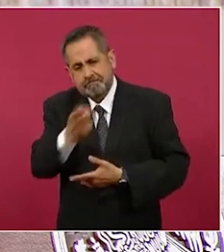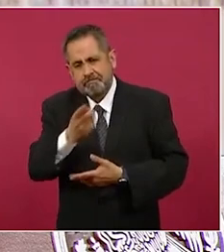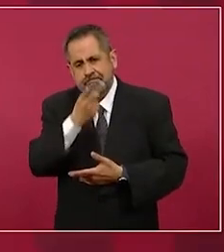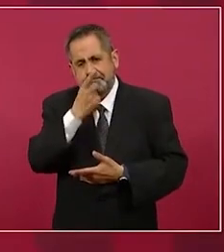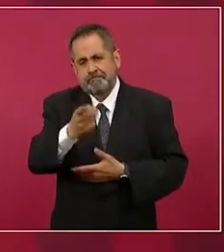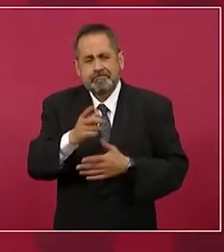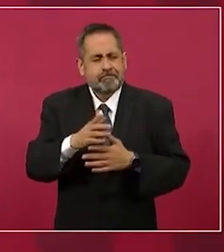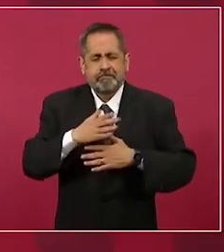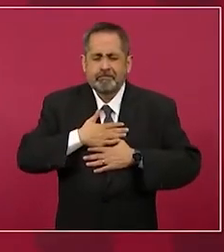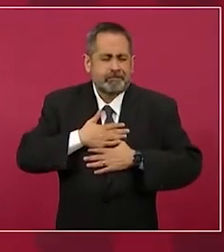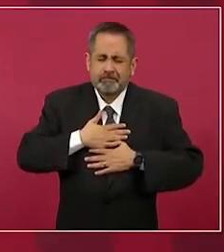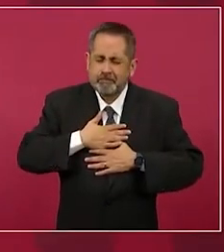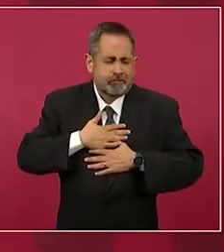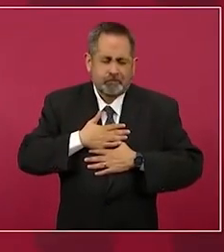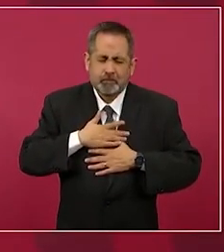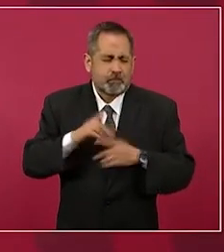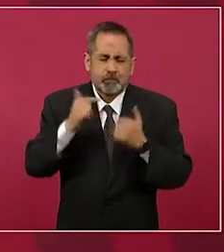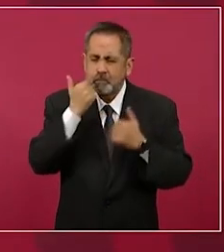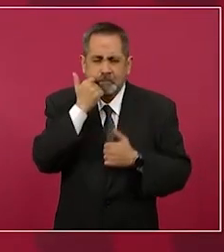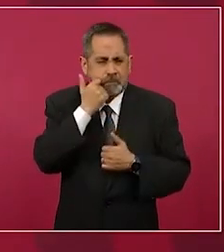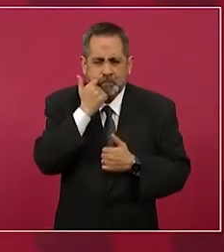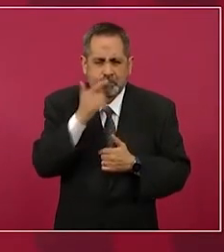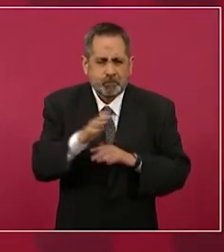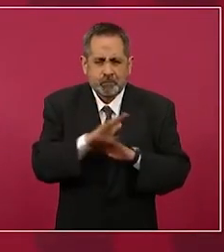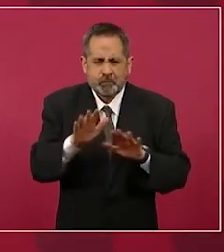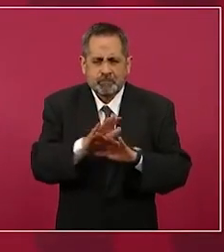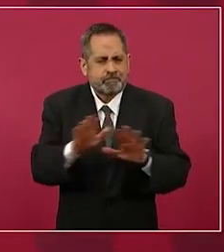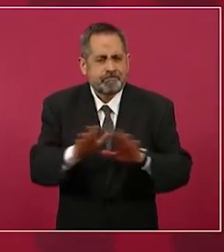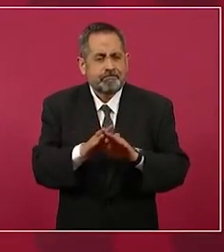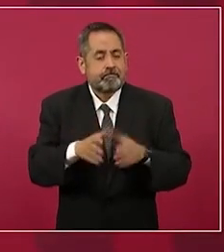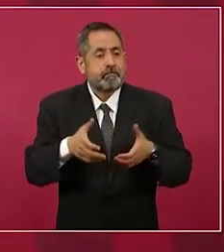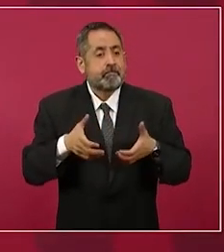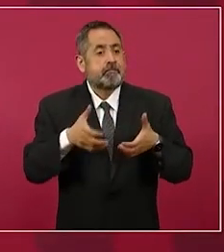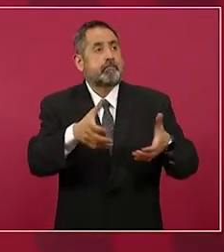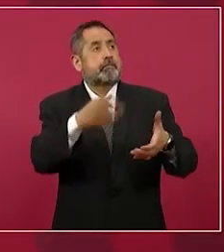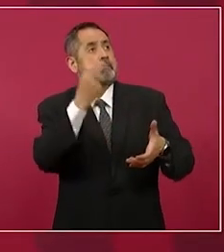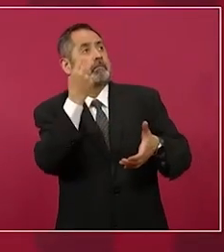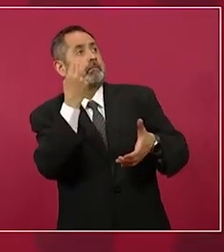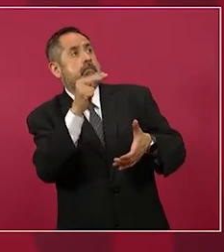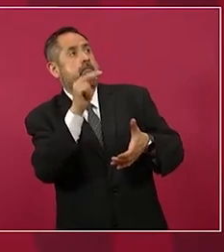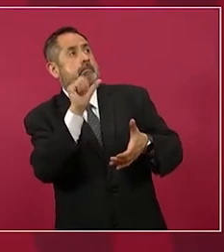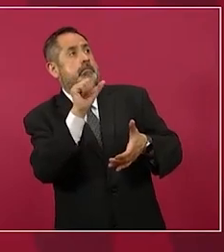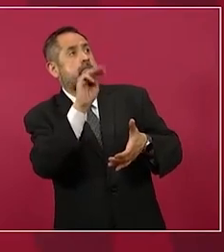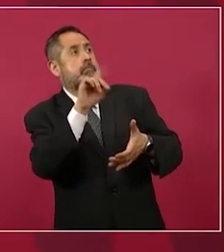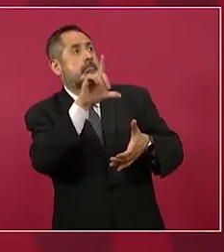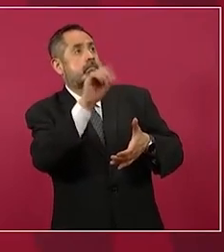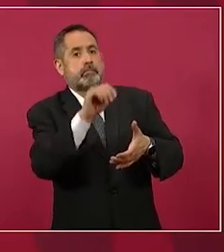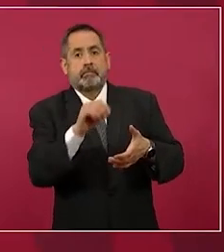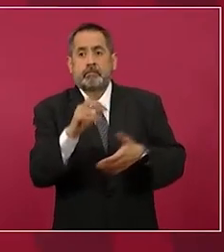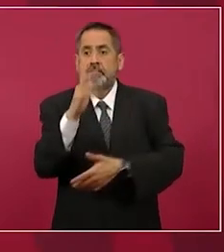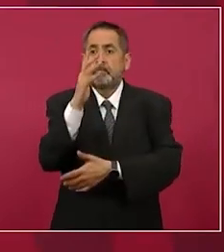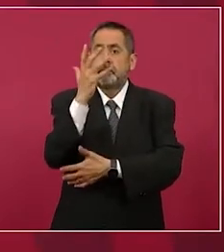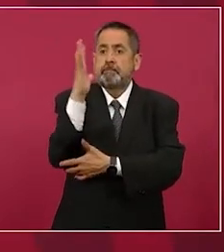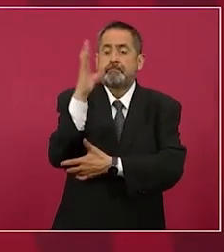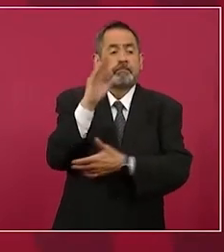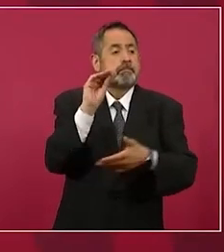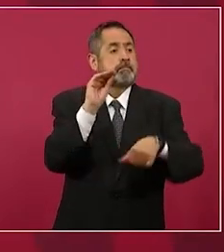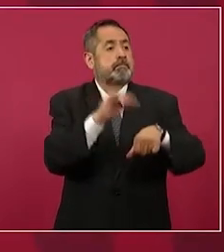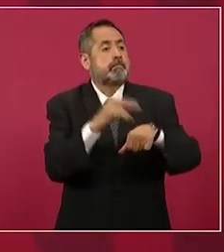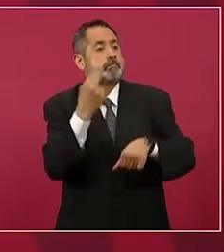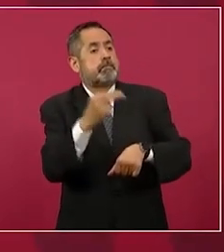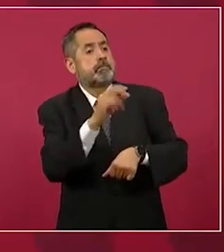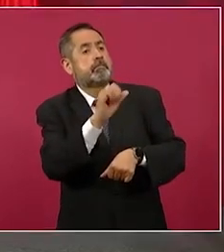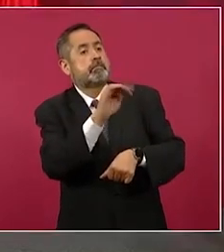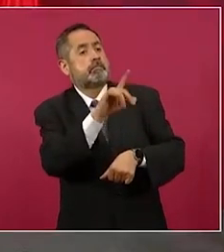de que no quiero que pongan a calles, a parques, a bibliotecas,